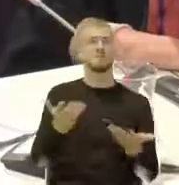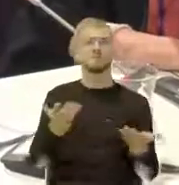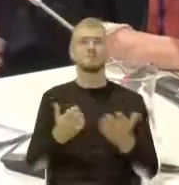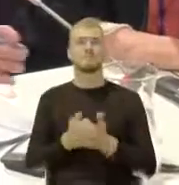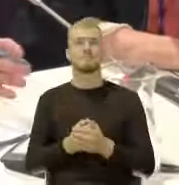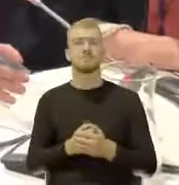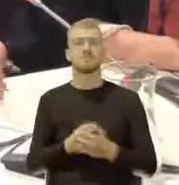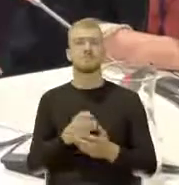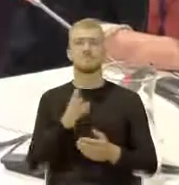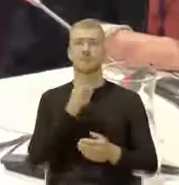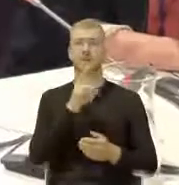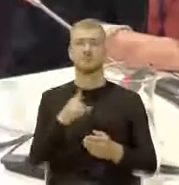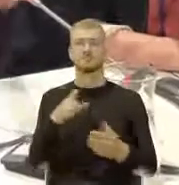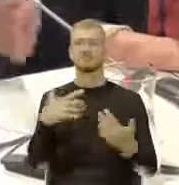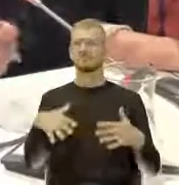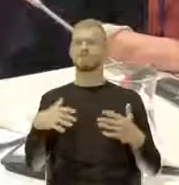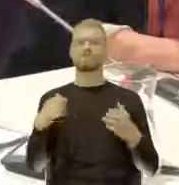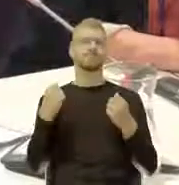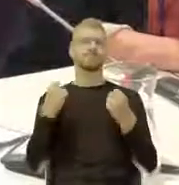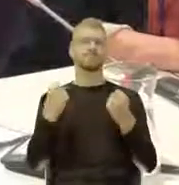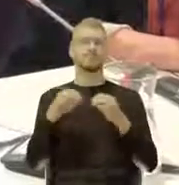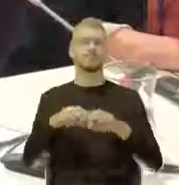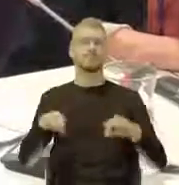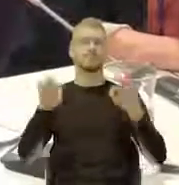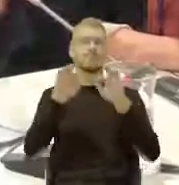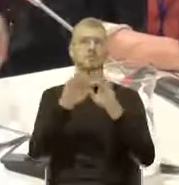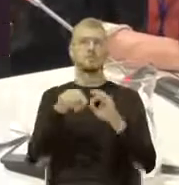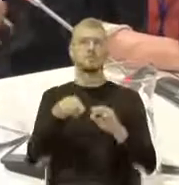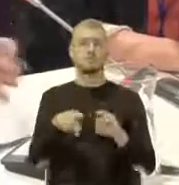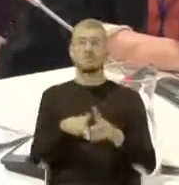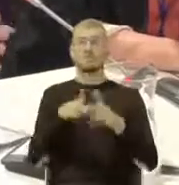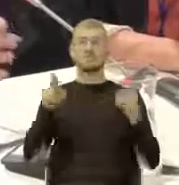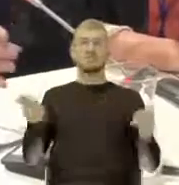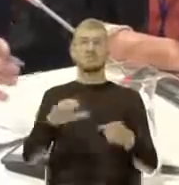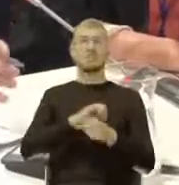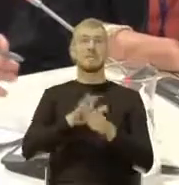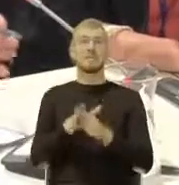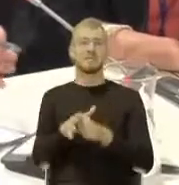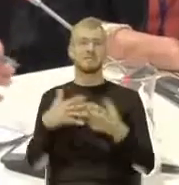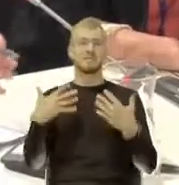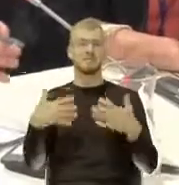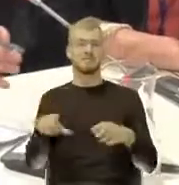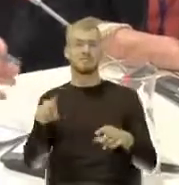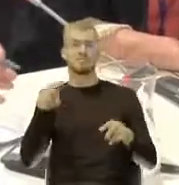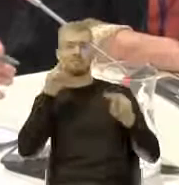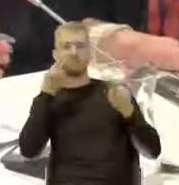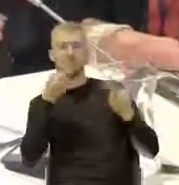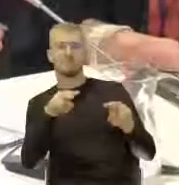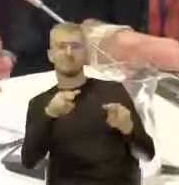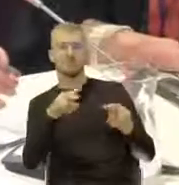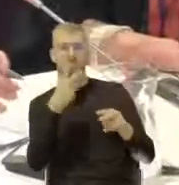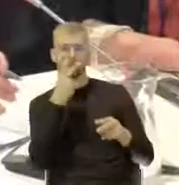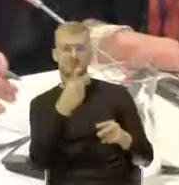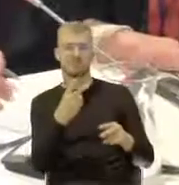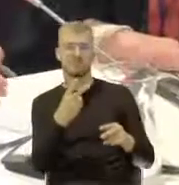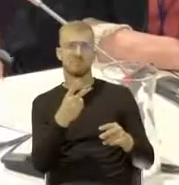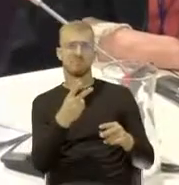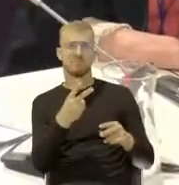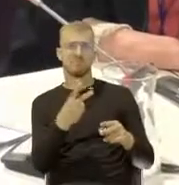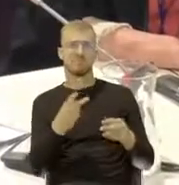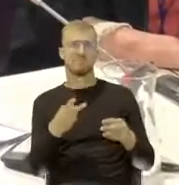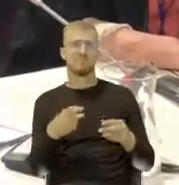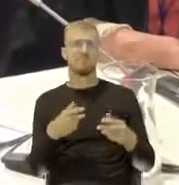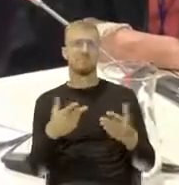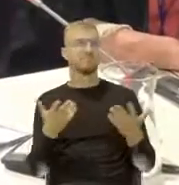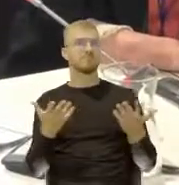en observar claramente el número de contagios que hay permanentemente. La Organización Mundial de la Salud hizo un gran esfuerzo, pero